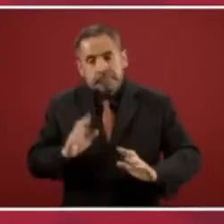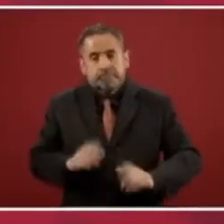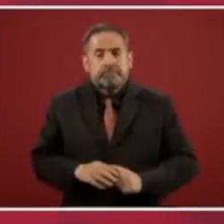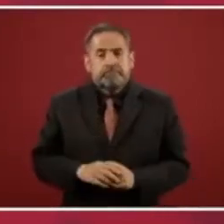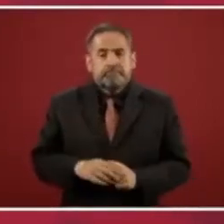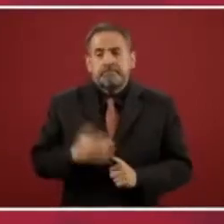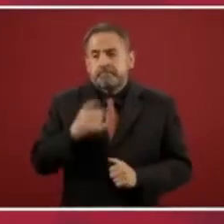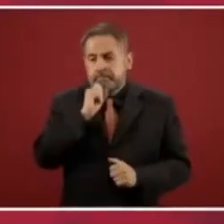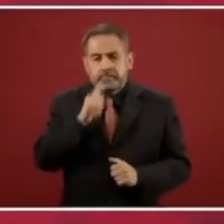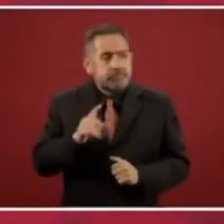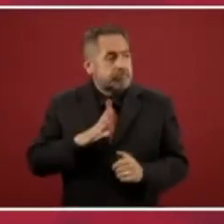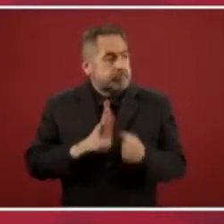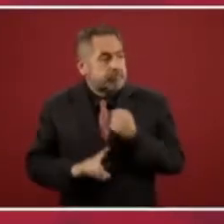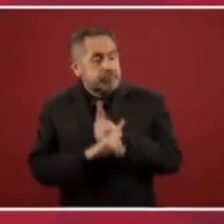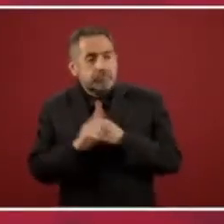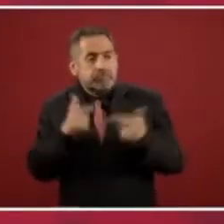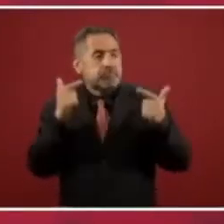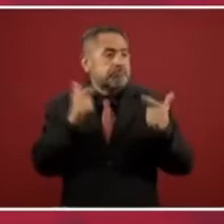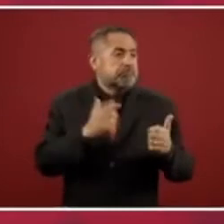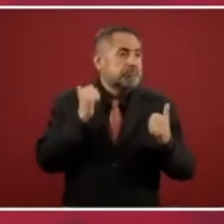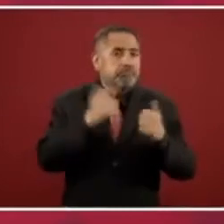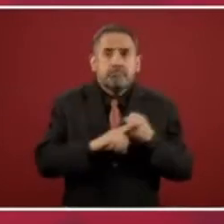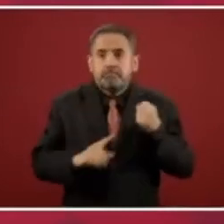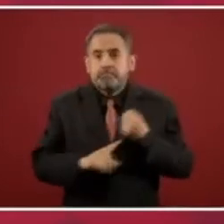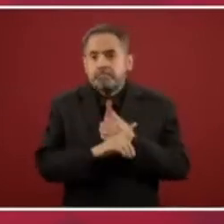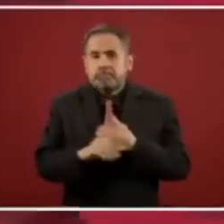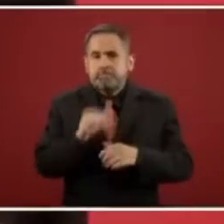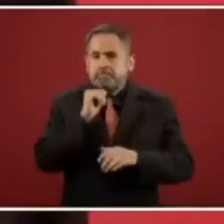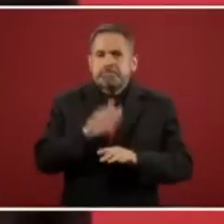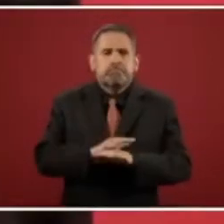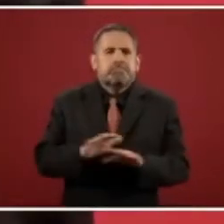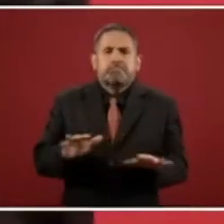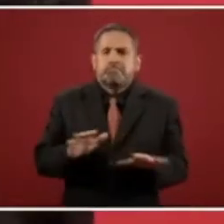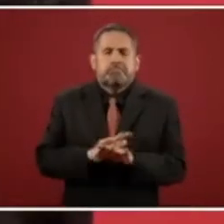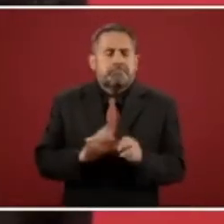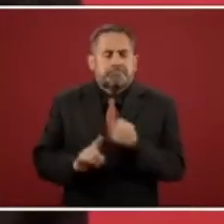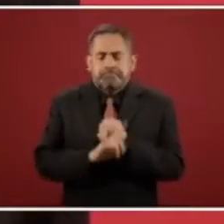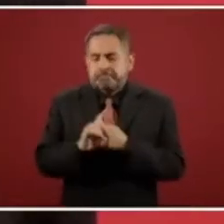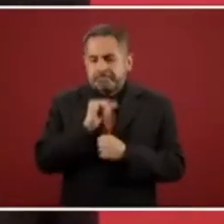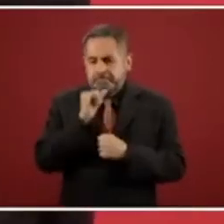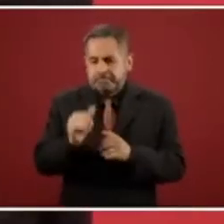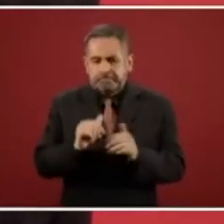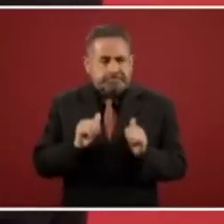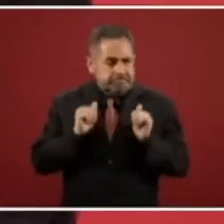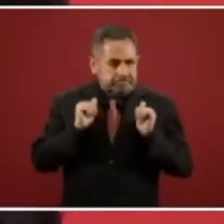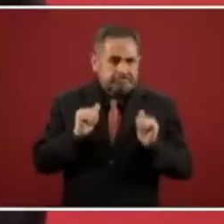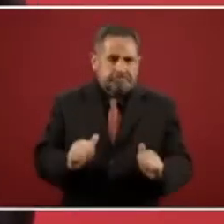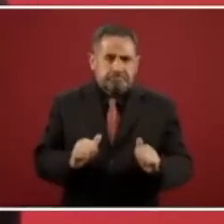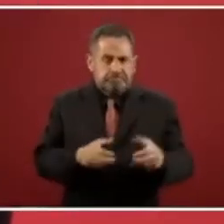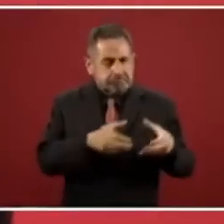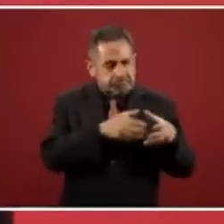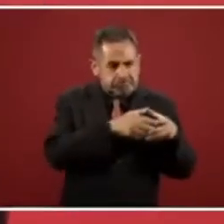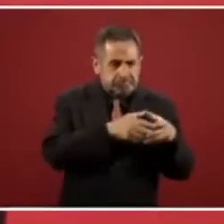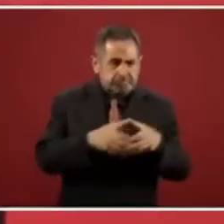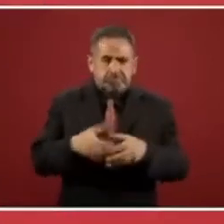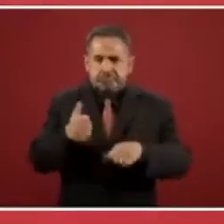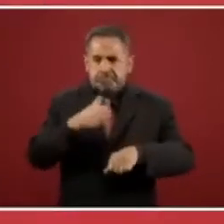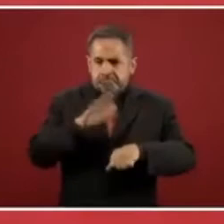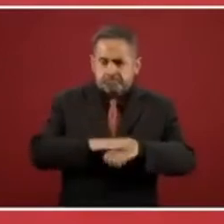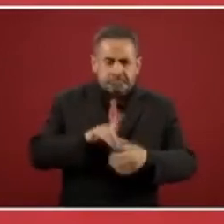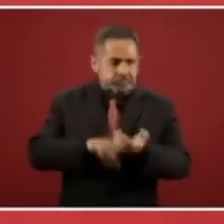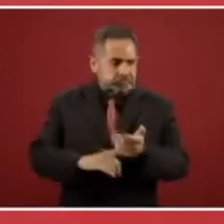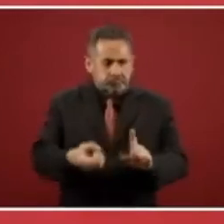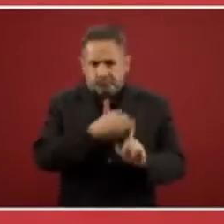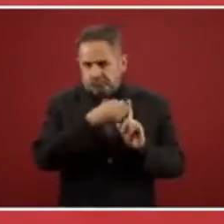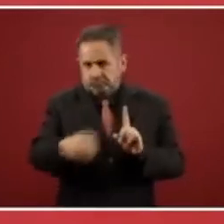Y no hemos tenido, afortunadamente, problemas. Están bien administradas, bien